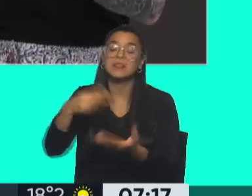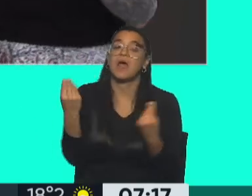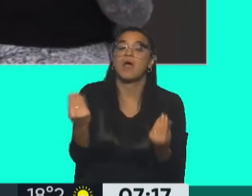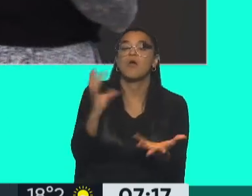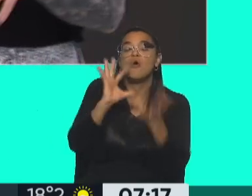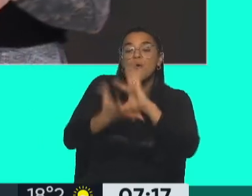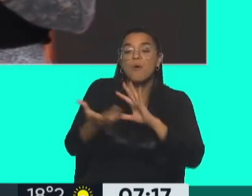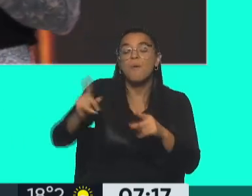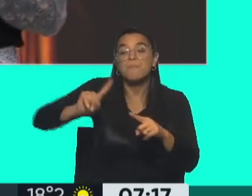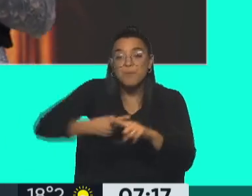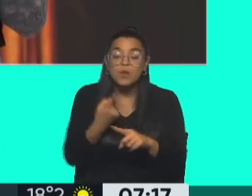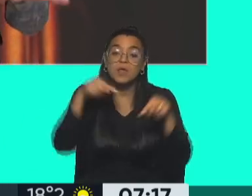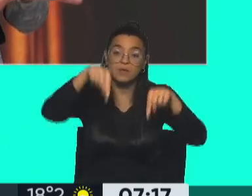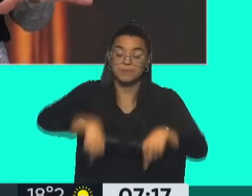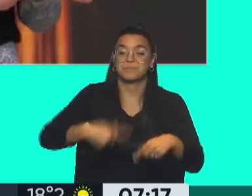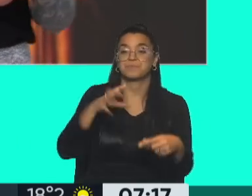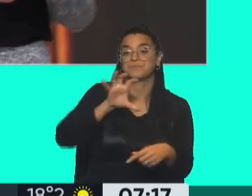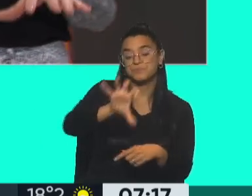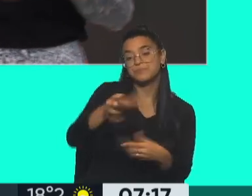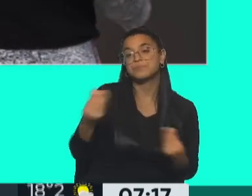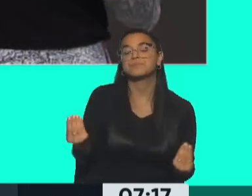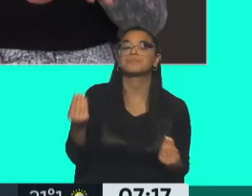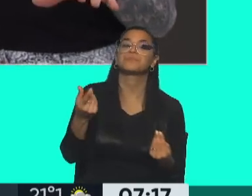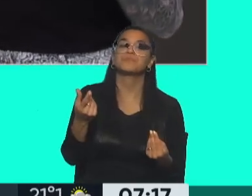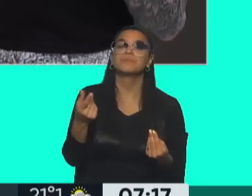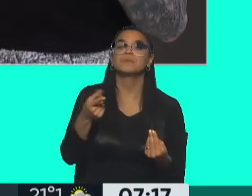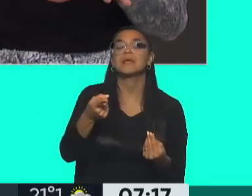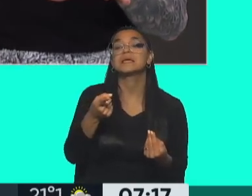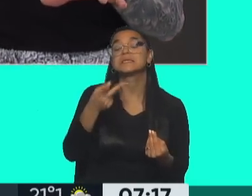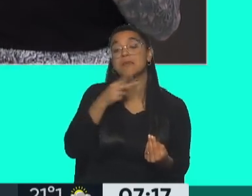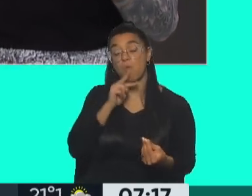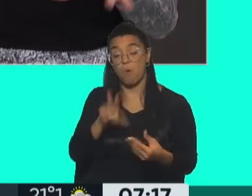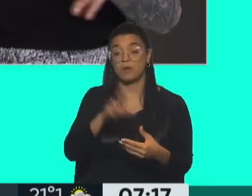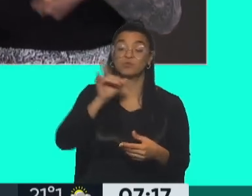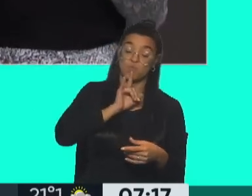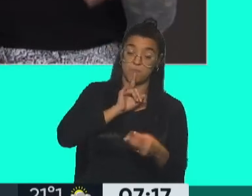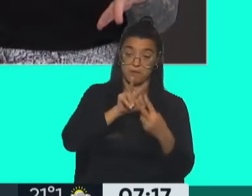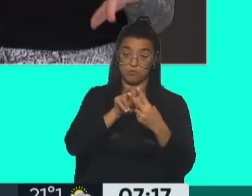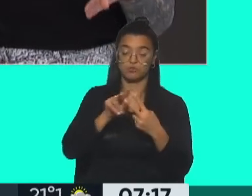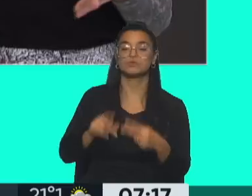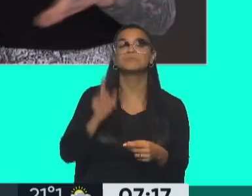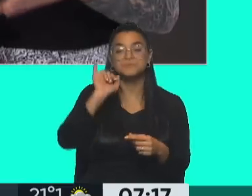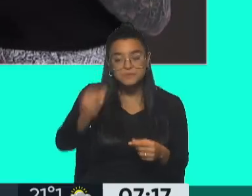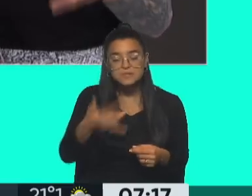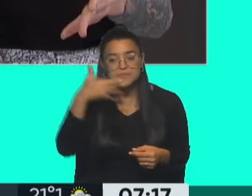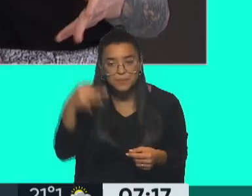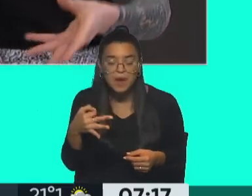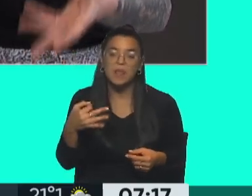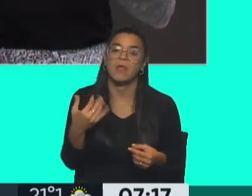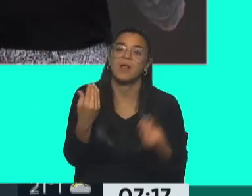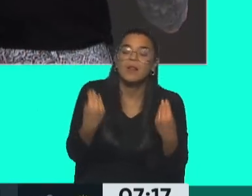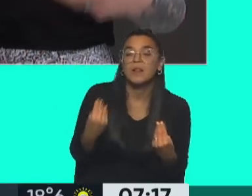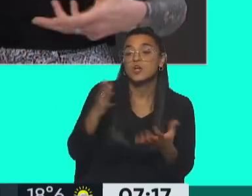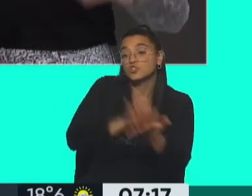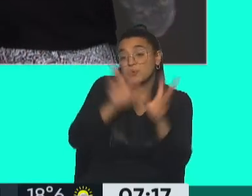político, y en este caso las provincias de Tucumán y de San Juan. Sí es cierto que, bueno, lo contaba Néstor, pero en términos